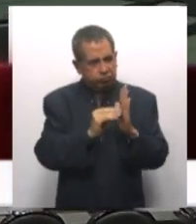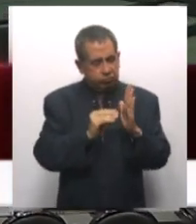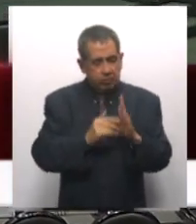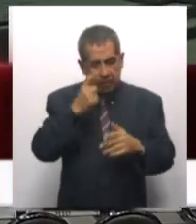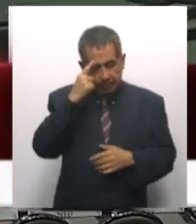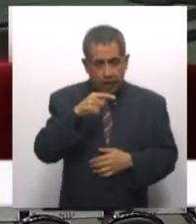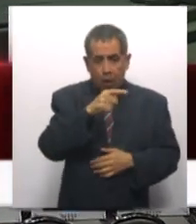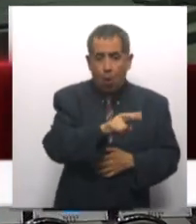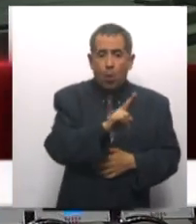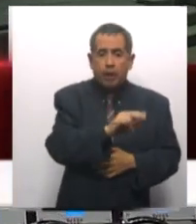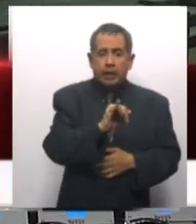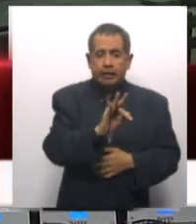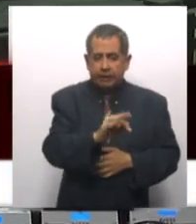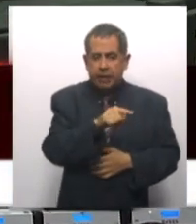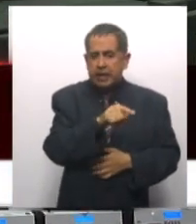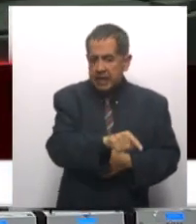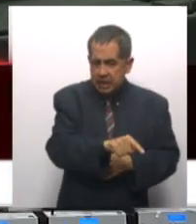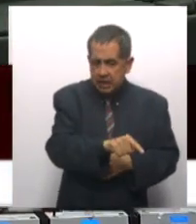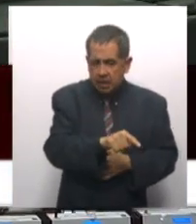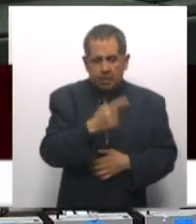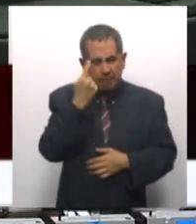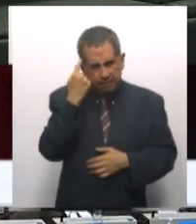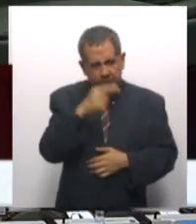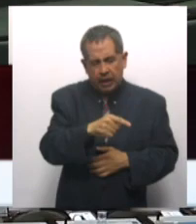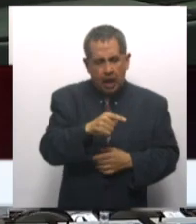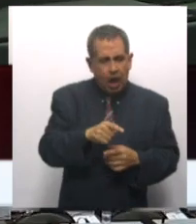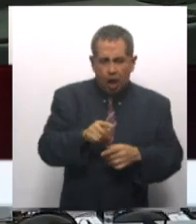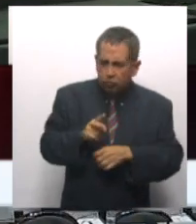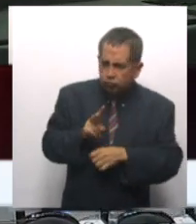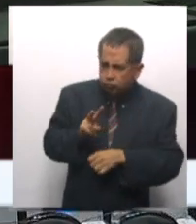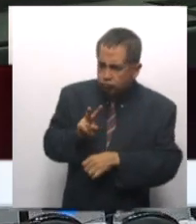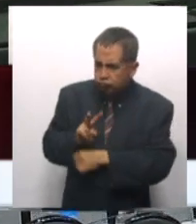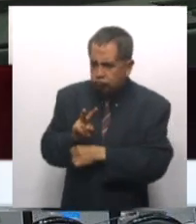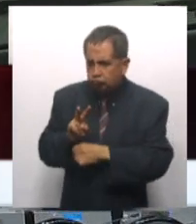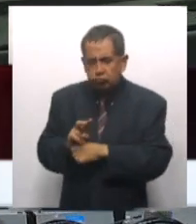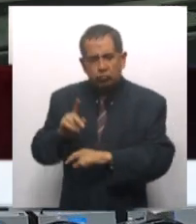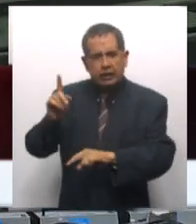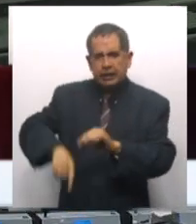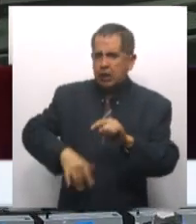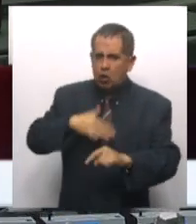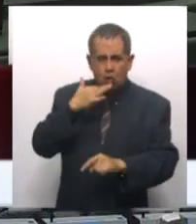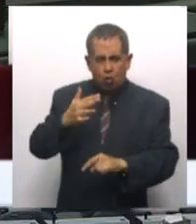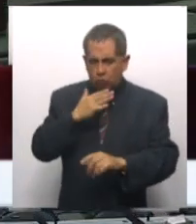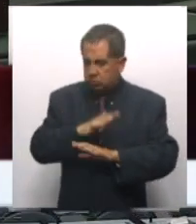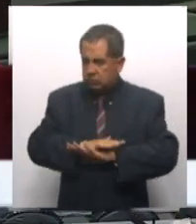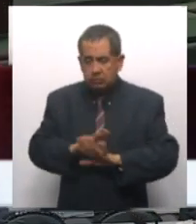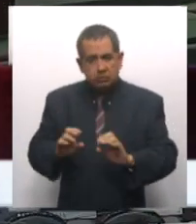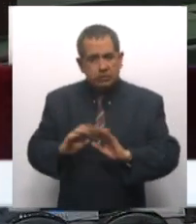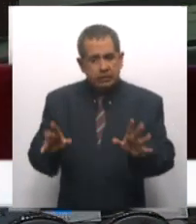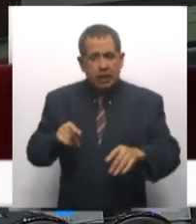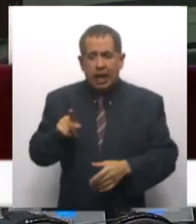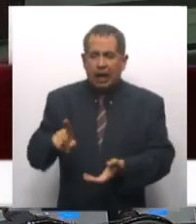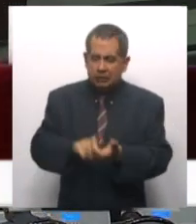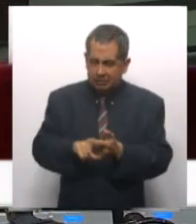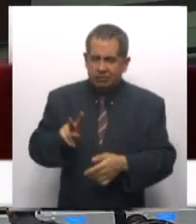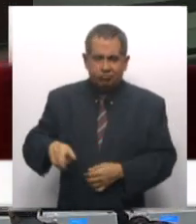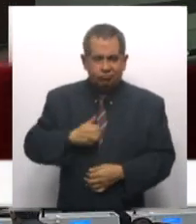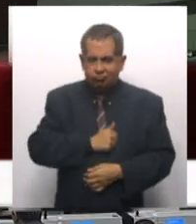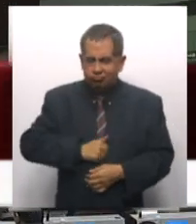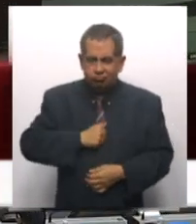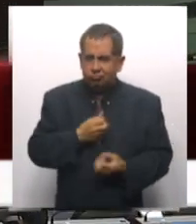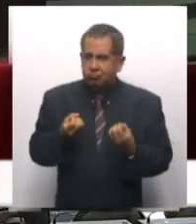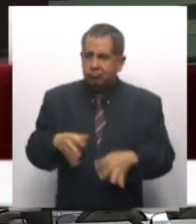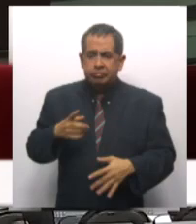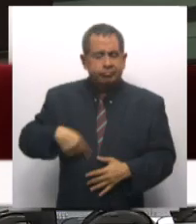Unidad de Inteligencia Financiera para abonar a la lucha contra la corrupción que tanto ha dañado a